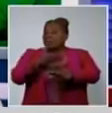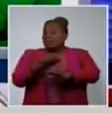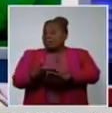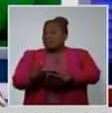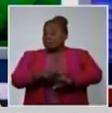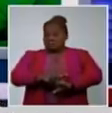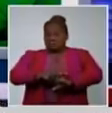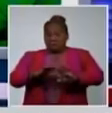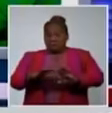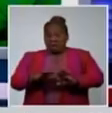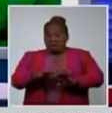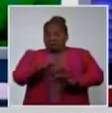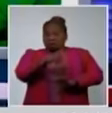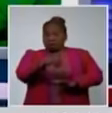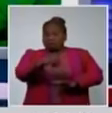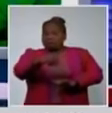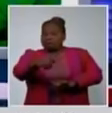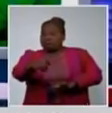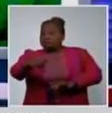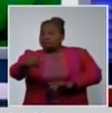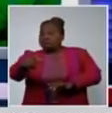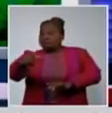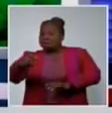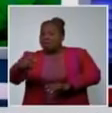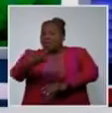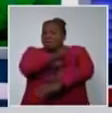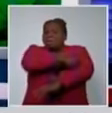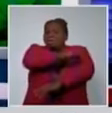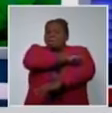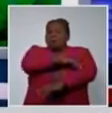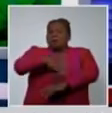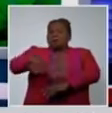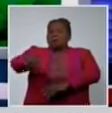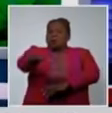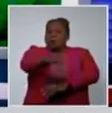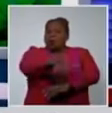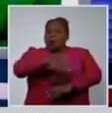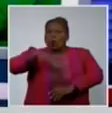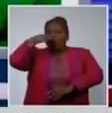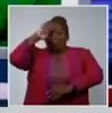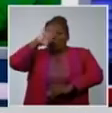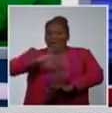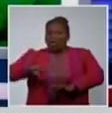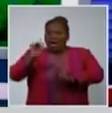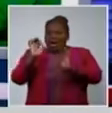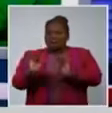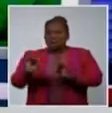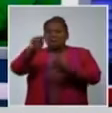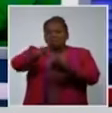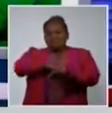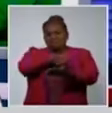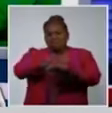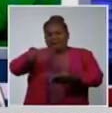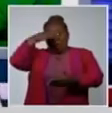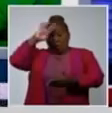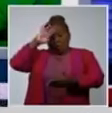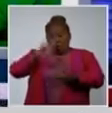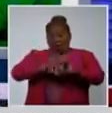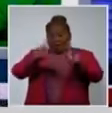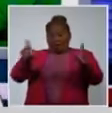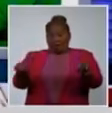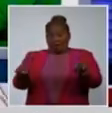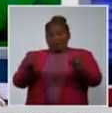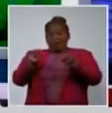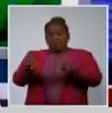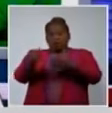aplicación a toda la población como está previsto en nuestro país e indiscutiblemente nos va a ayudar un poquito